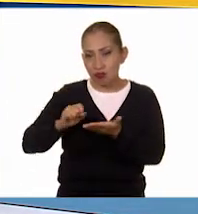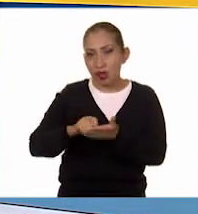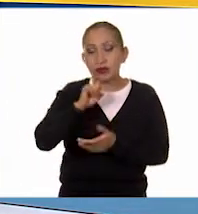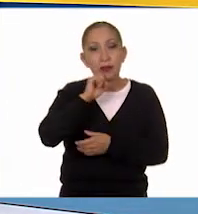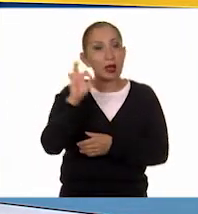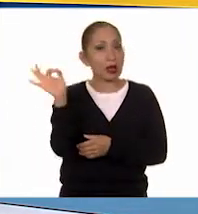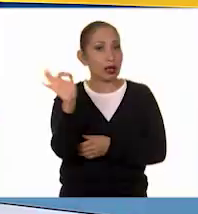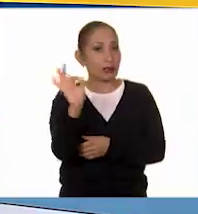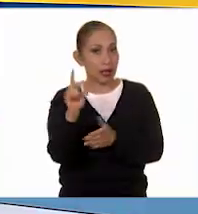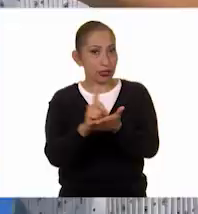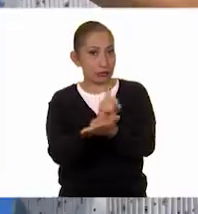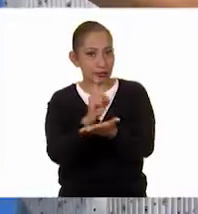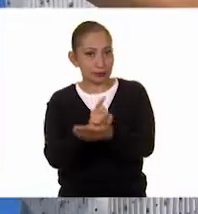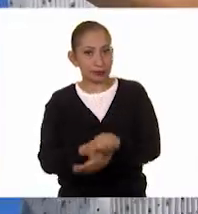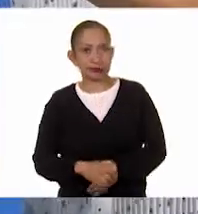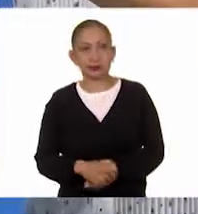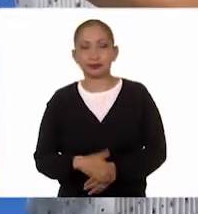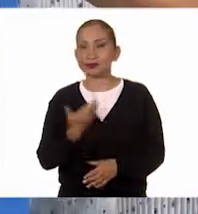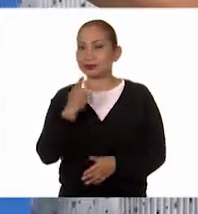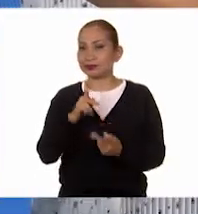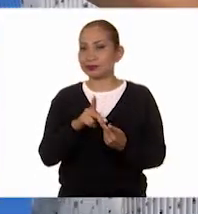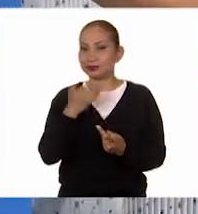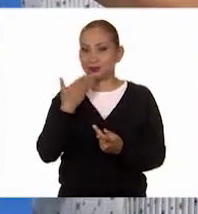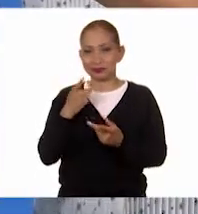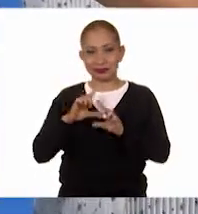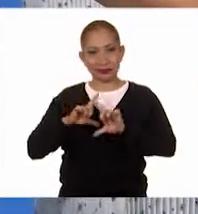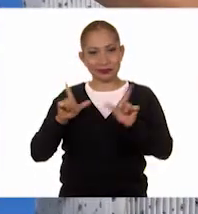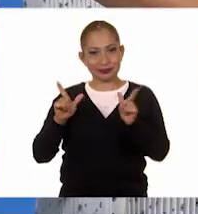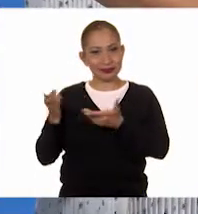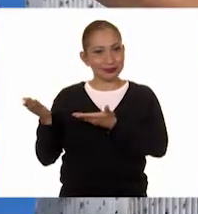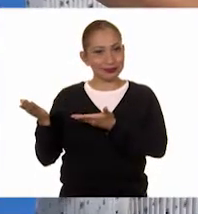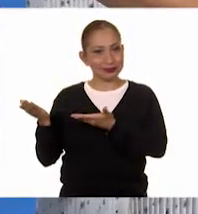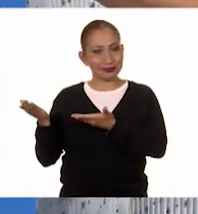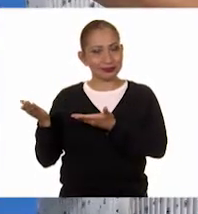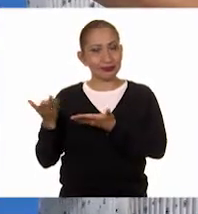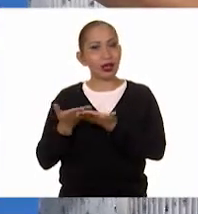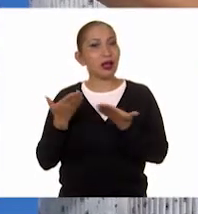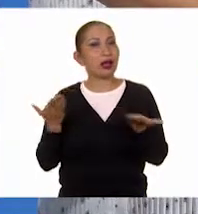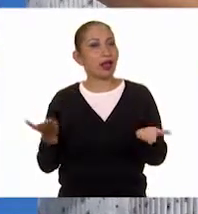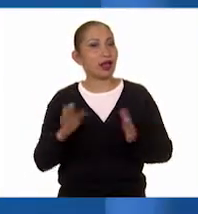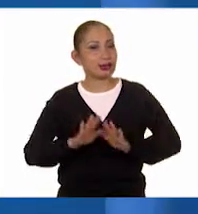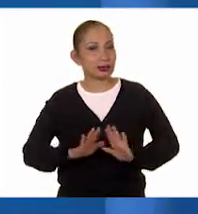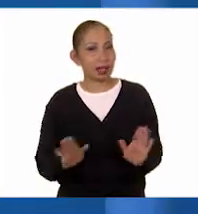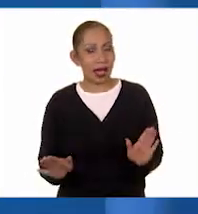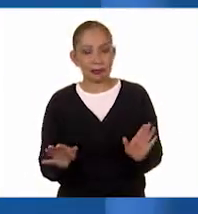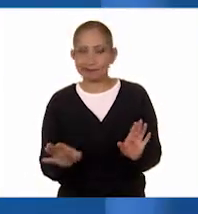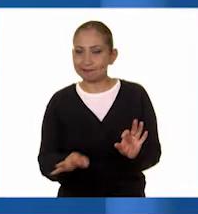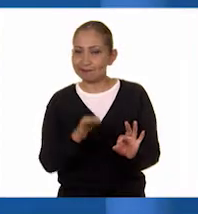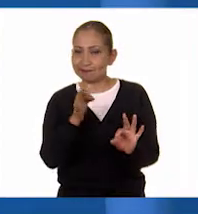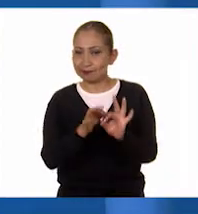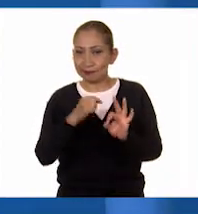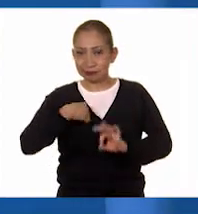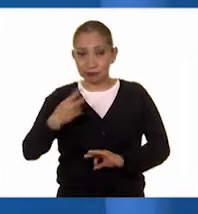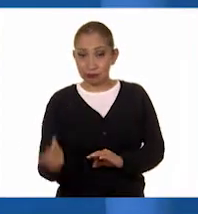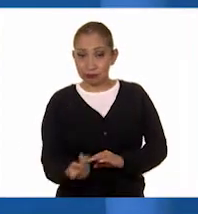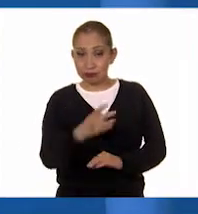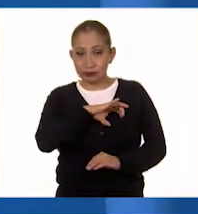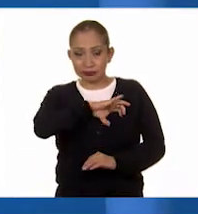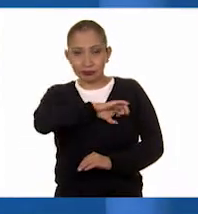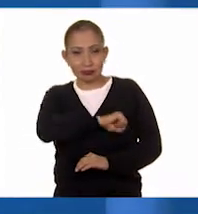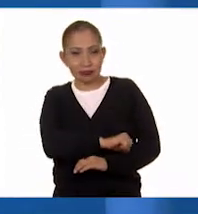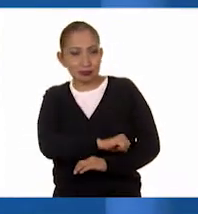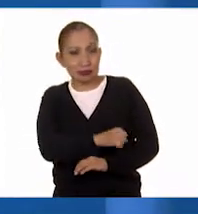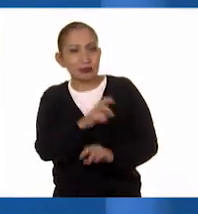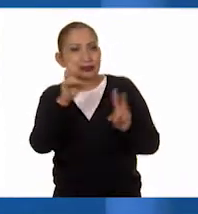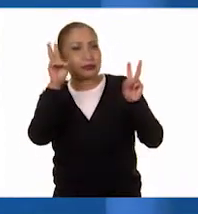ser posible, un diccionario. Ah, perfecto, aquí ya los tenemos listísimos. Y ahora sí, el momento de mi pregunta preferida.